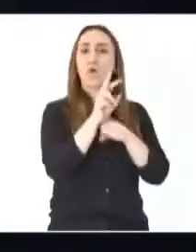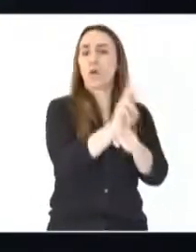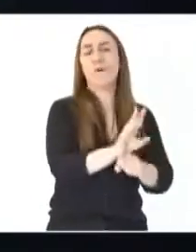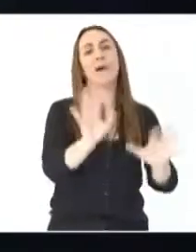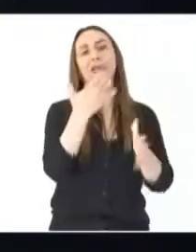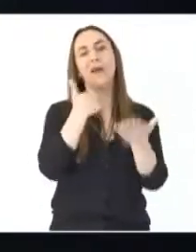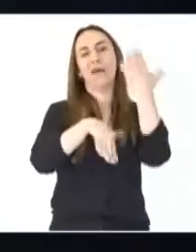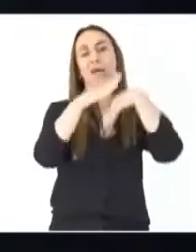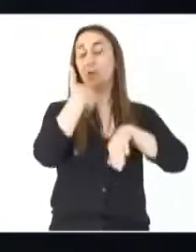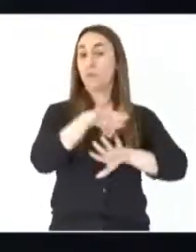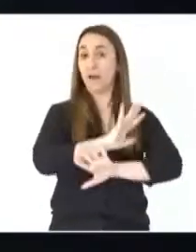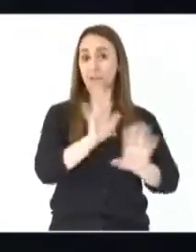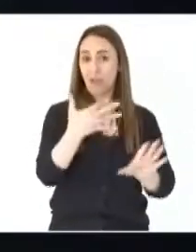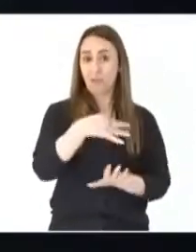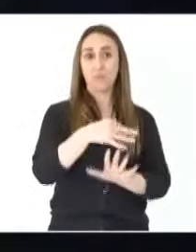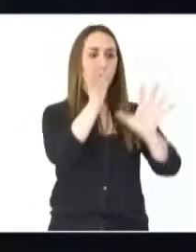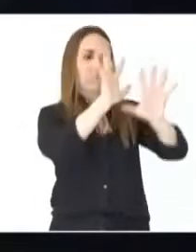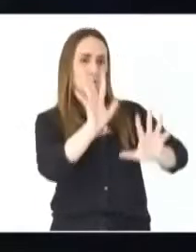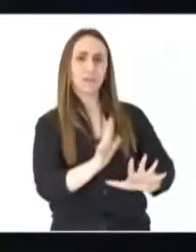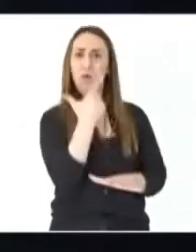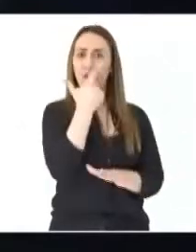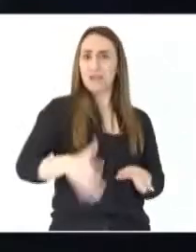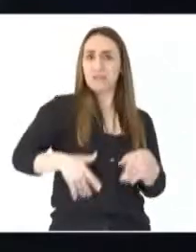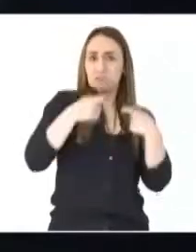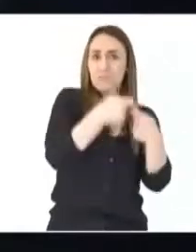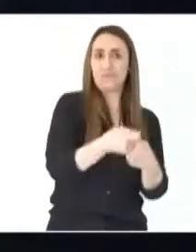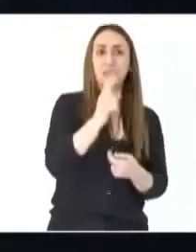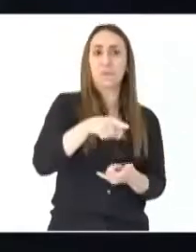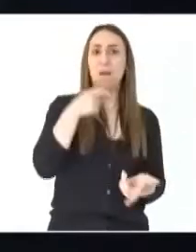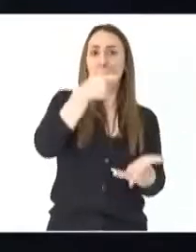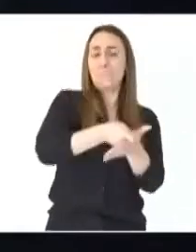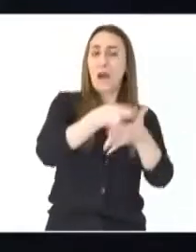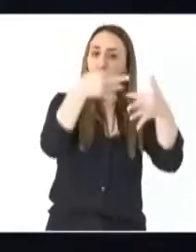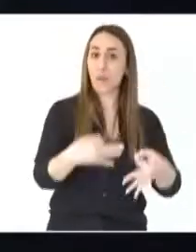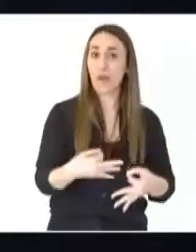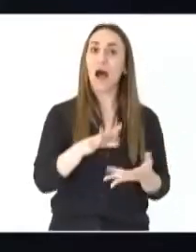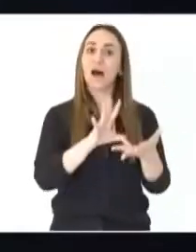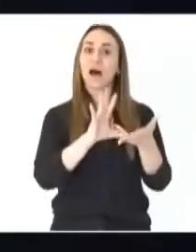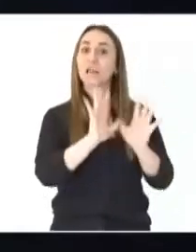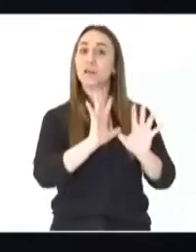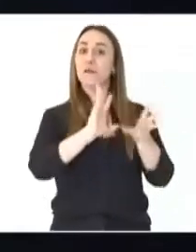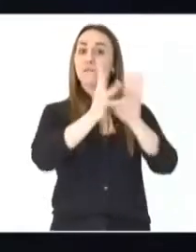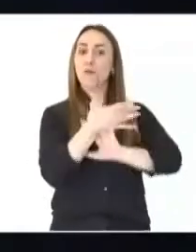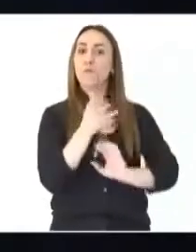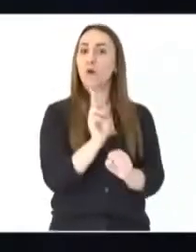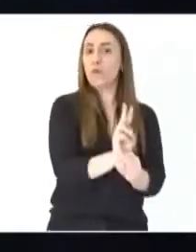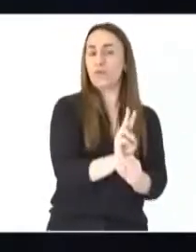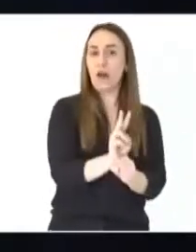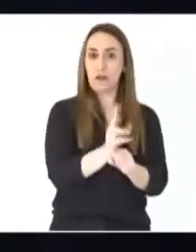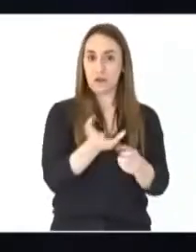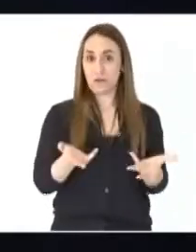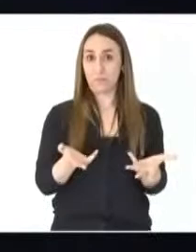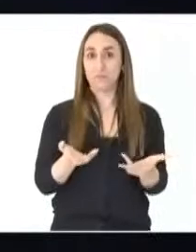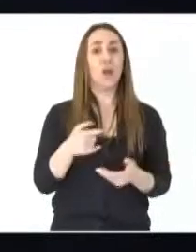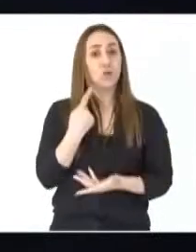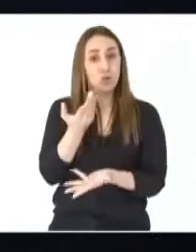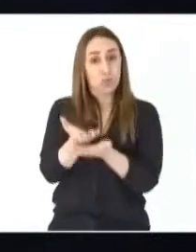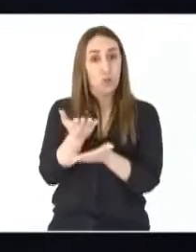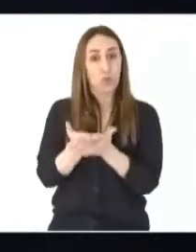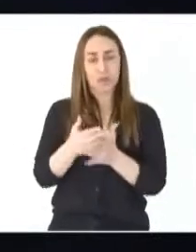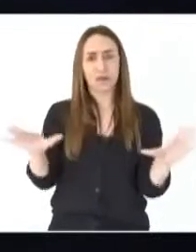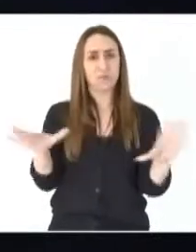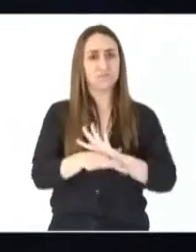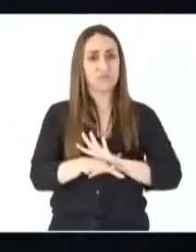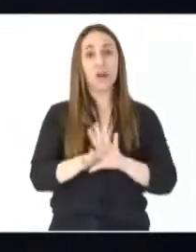raza. Se la forma, se la equipa y se le paga bien. Esa es la forma de cuidarla, esa es la forma de protegerla. Hay propuestas que tenemos que son muy concretas. La primera,